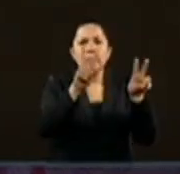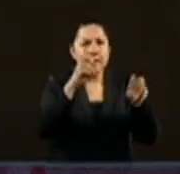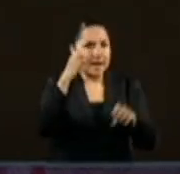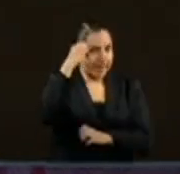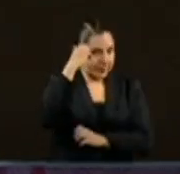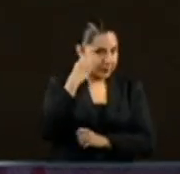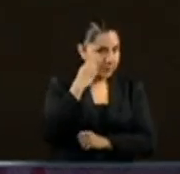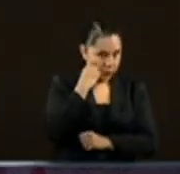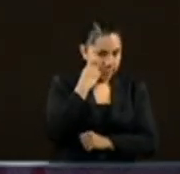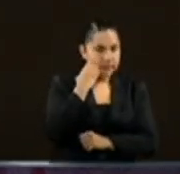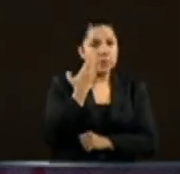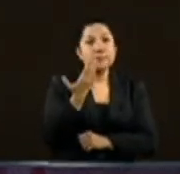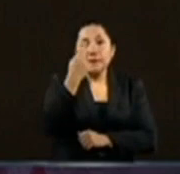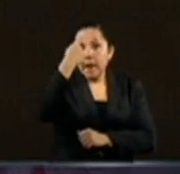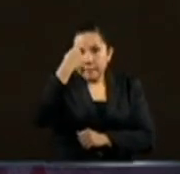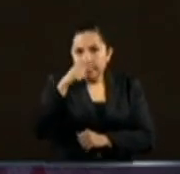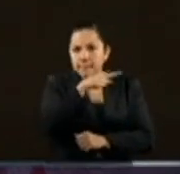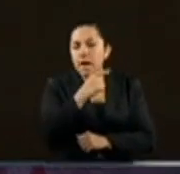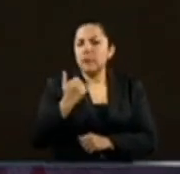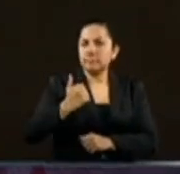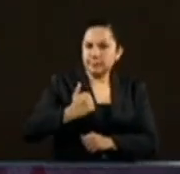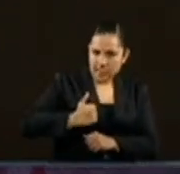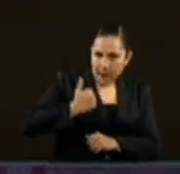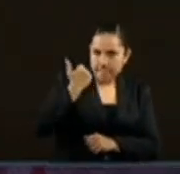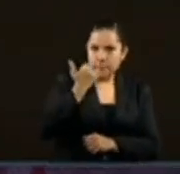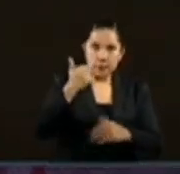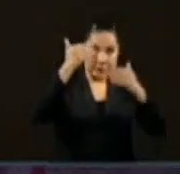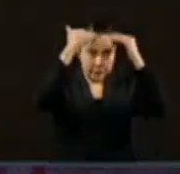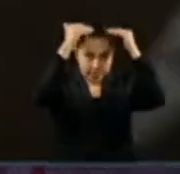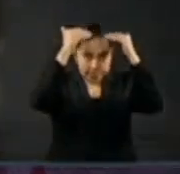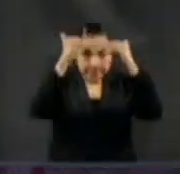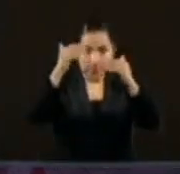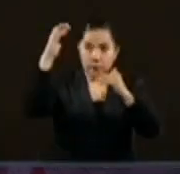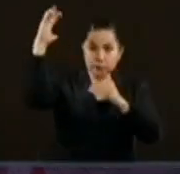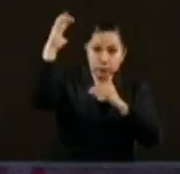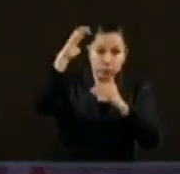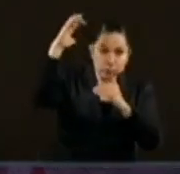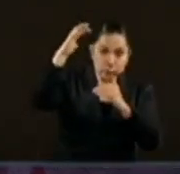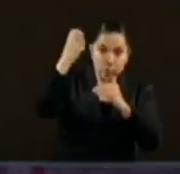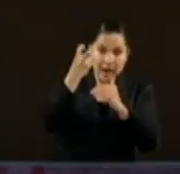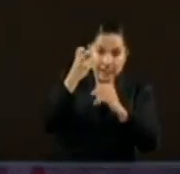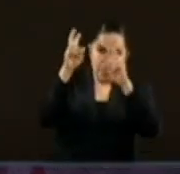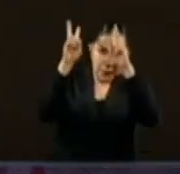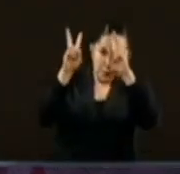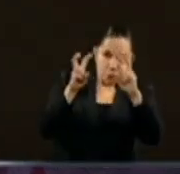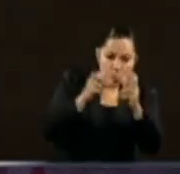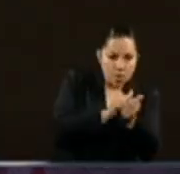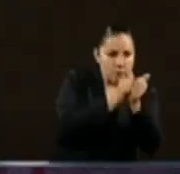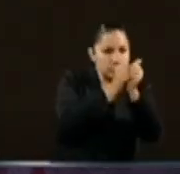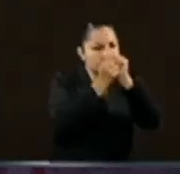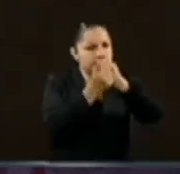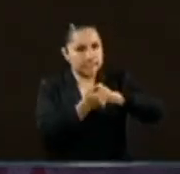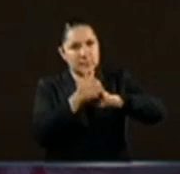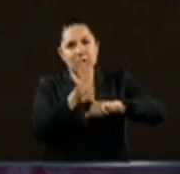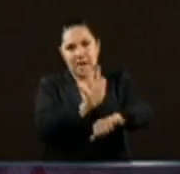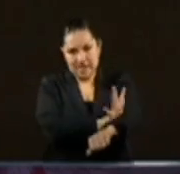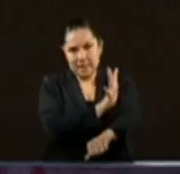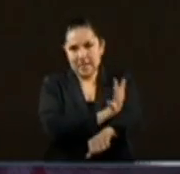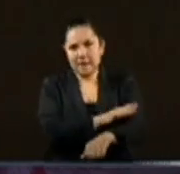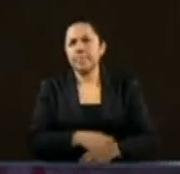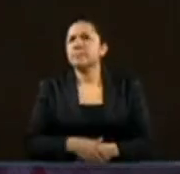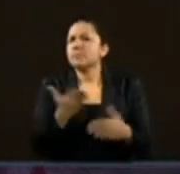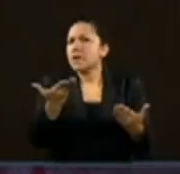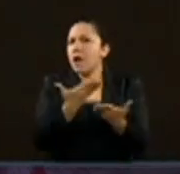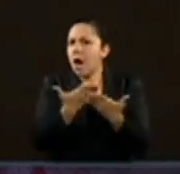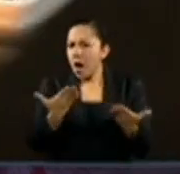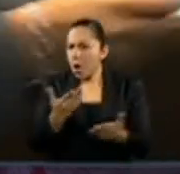solar mediante el uso de paneles solares. Hoy las grandes ciudades, las ciudades globales, están enfrentando